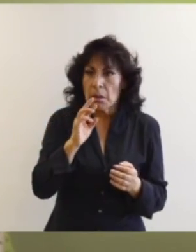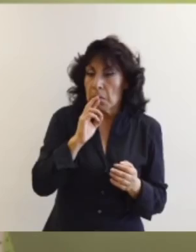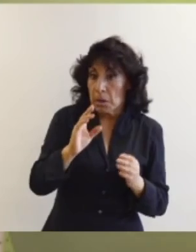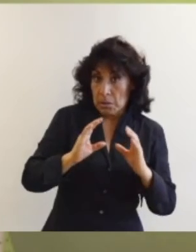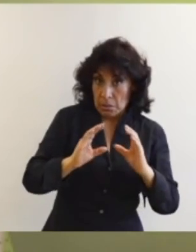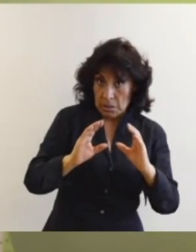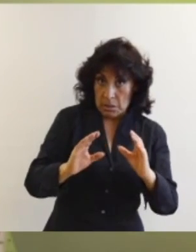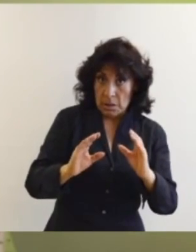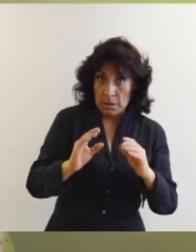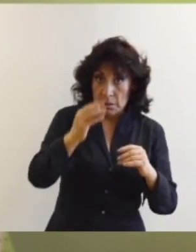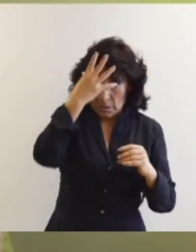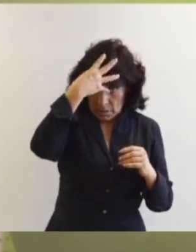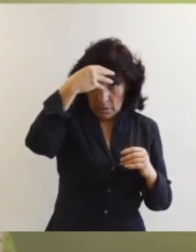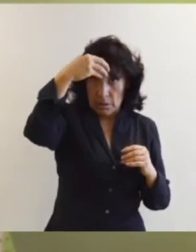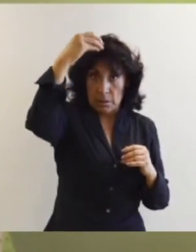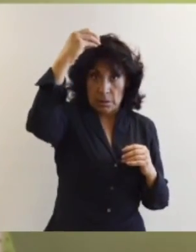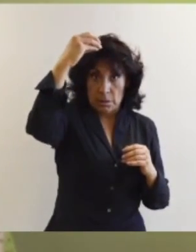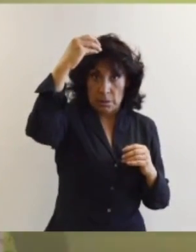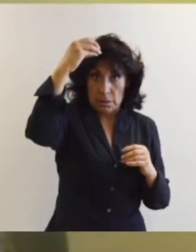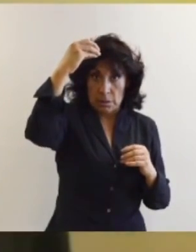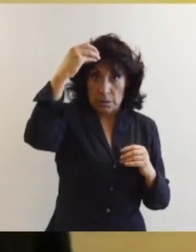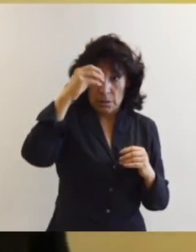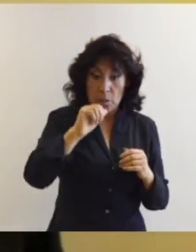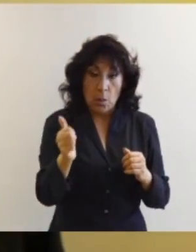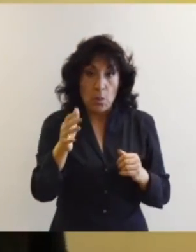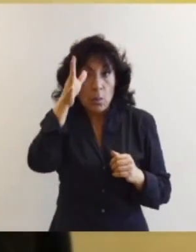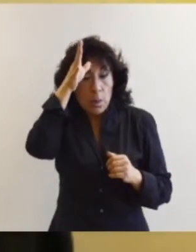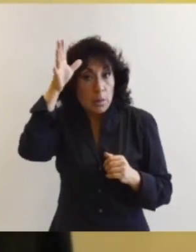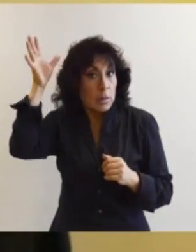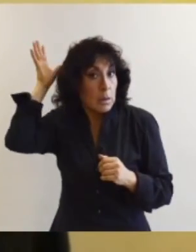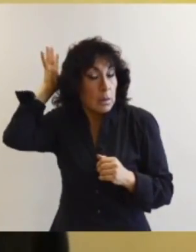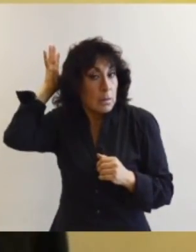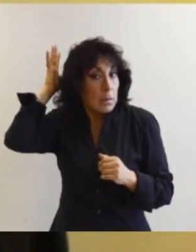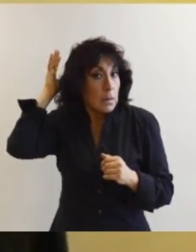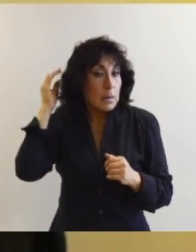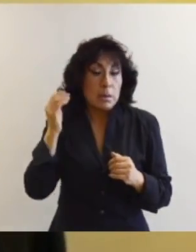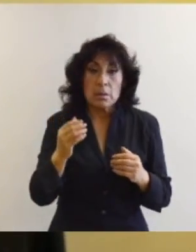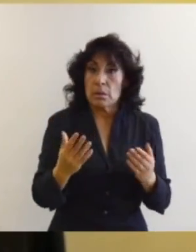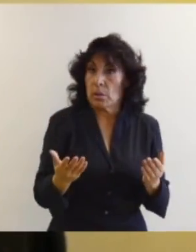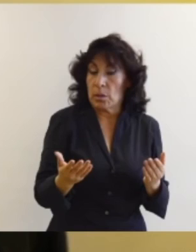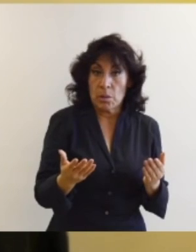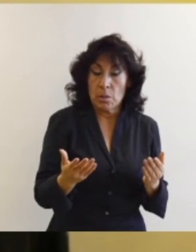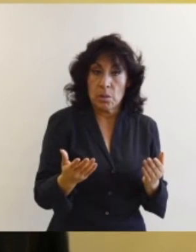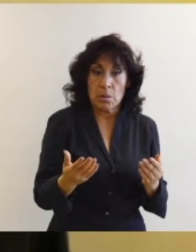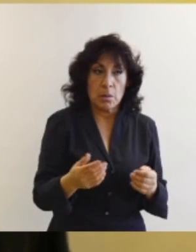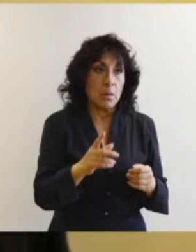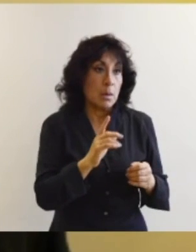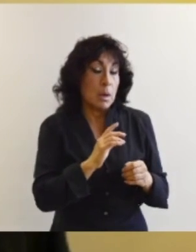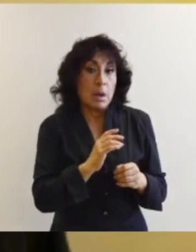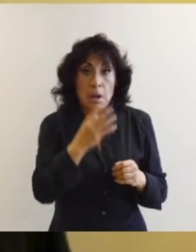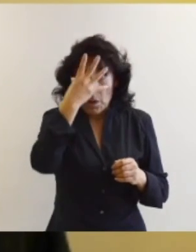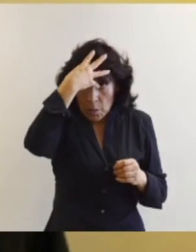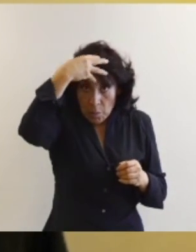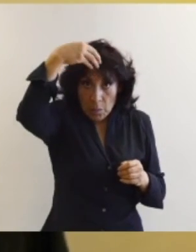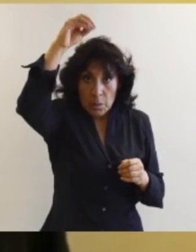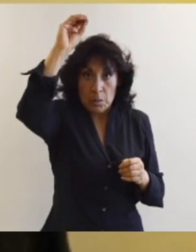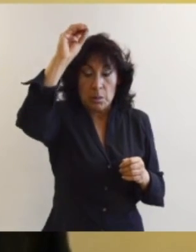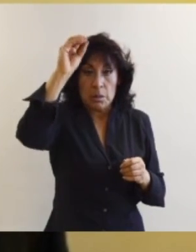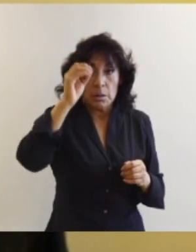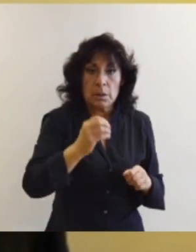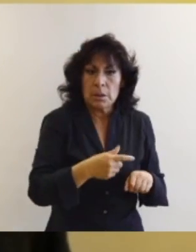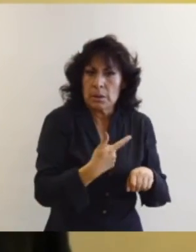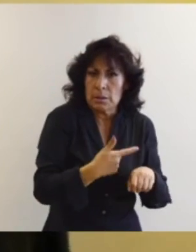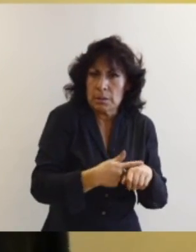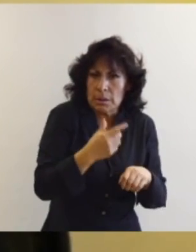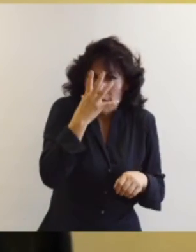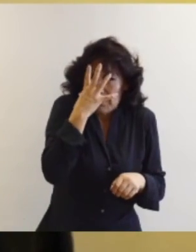mejor conservados que los de Cortés? ¿Qué duda cabe? El conquistador padecía enfermedades